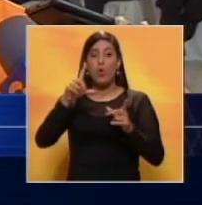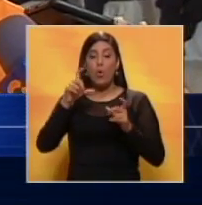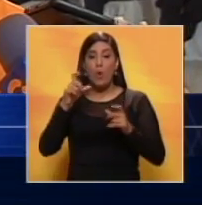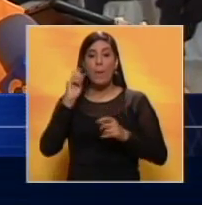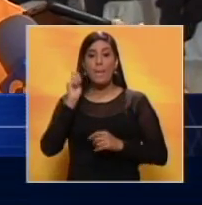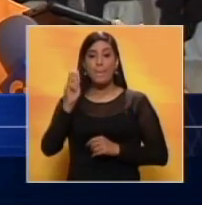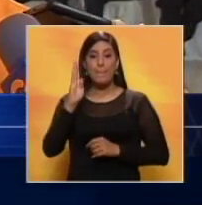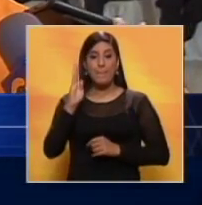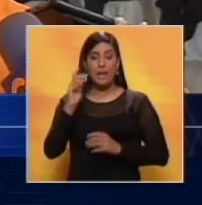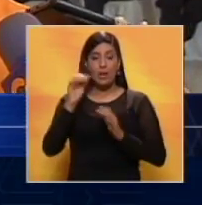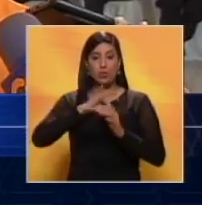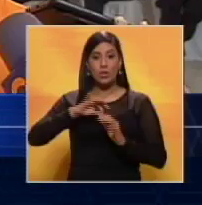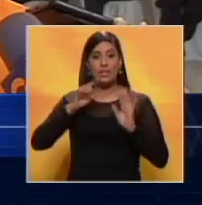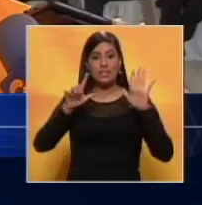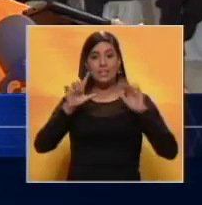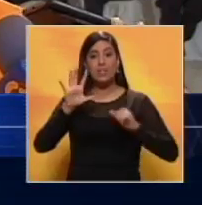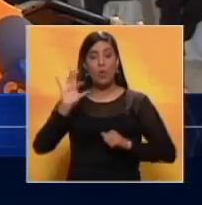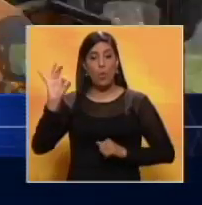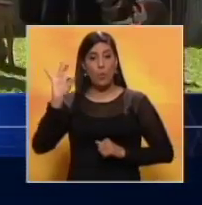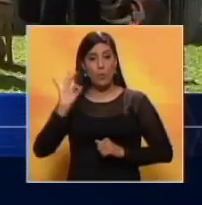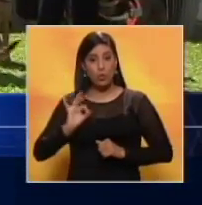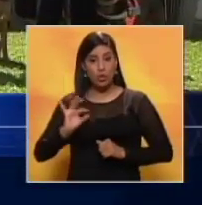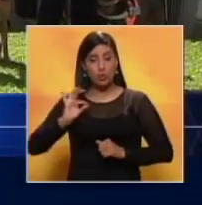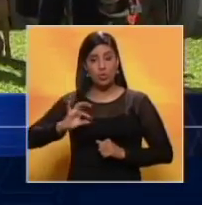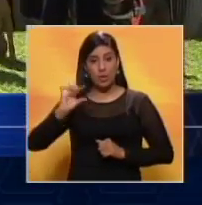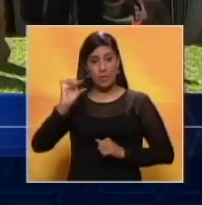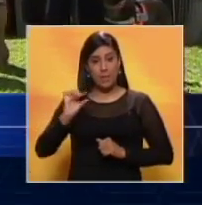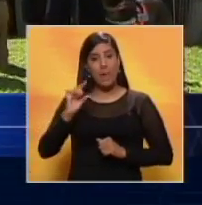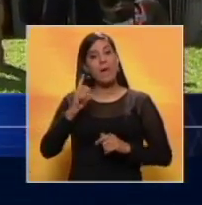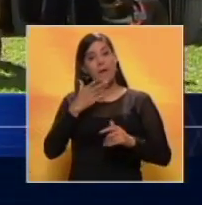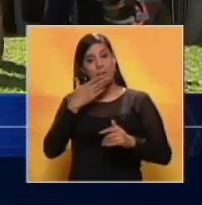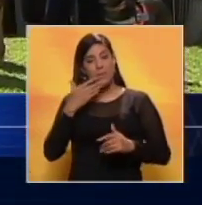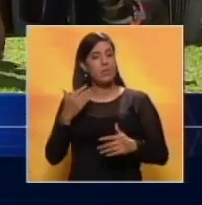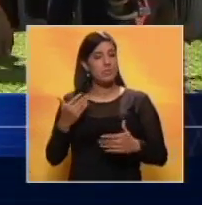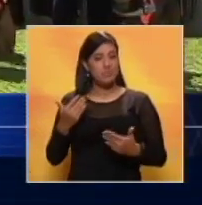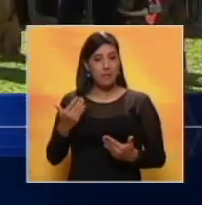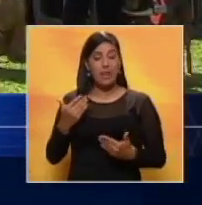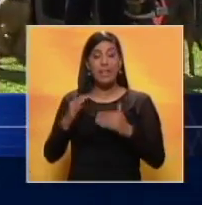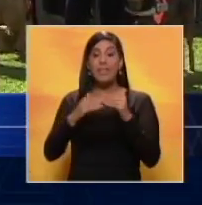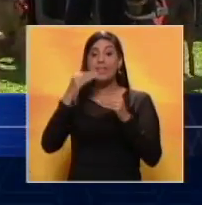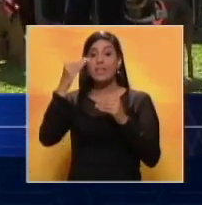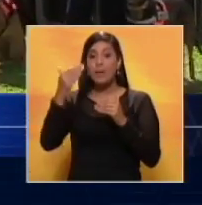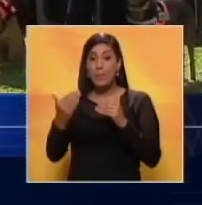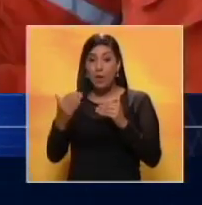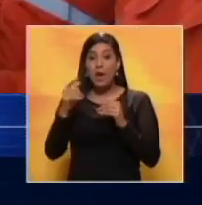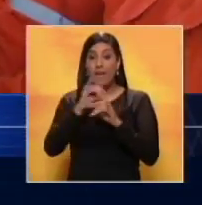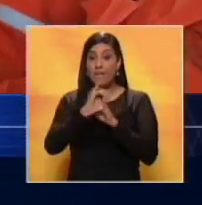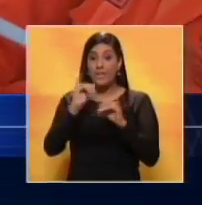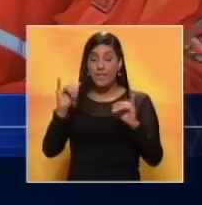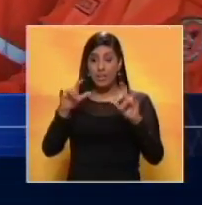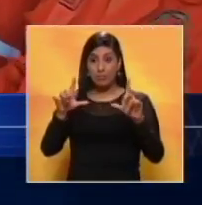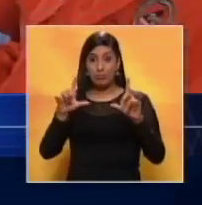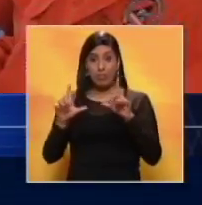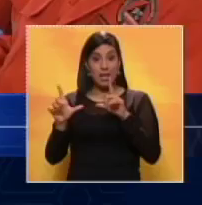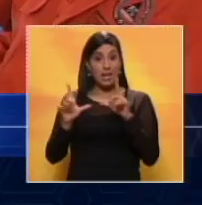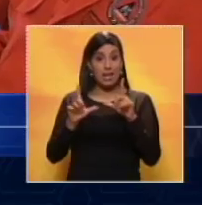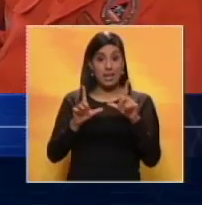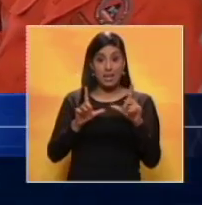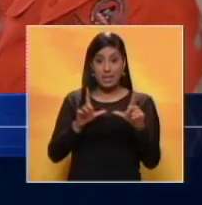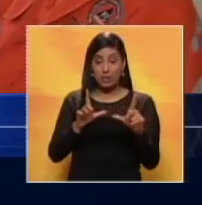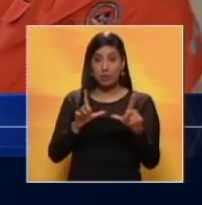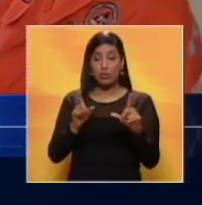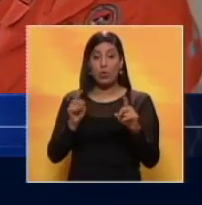una beca salario de un 75% de sueldo mínimo. Y lo mejor aún, que posteriormente los que culminen satisfactoriamente